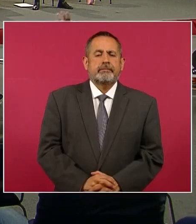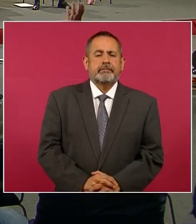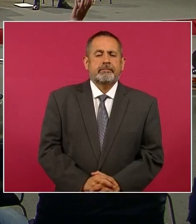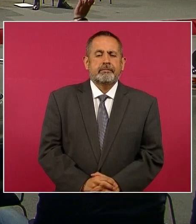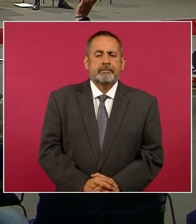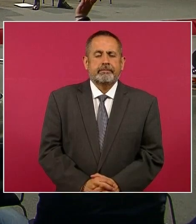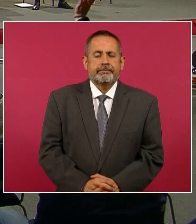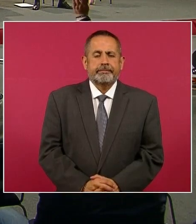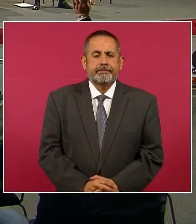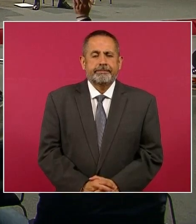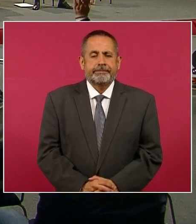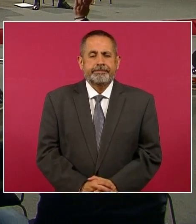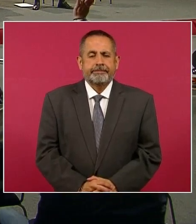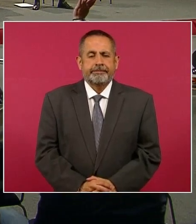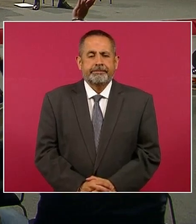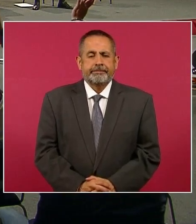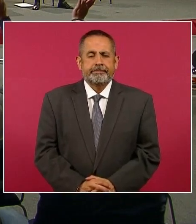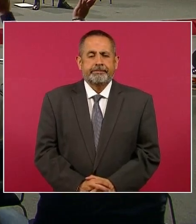presidente.